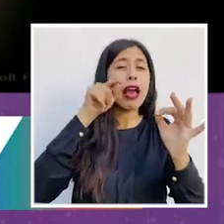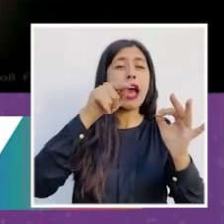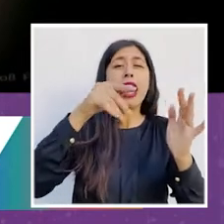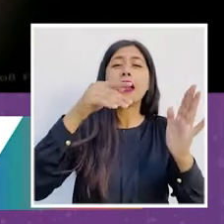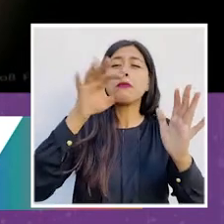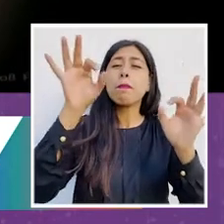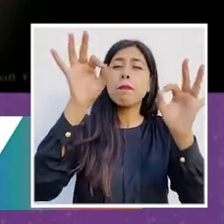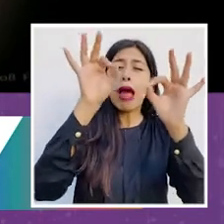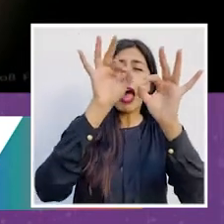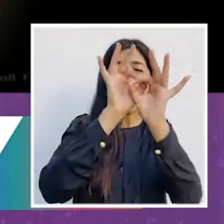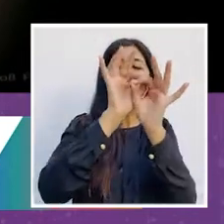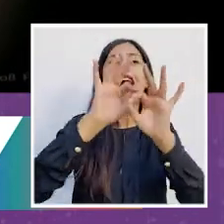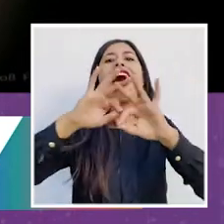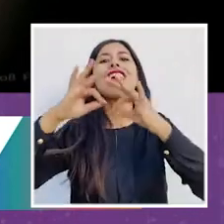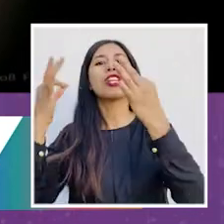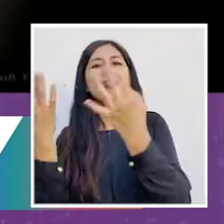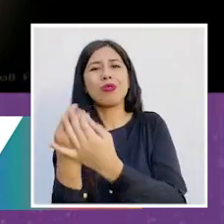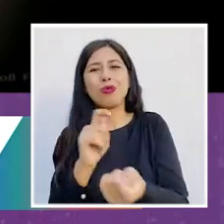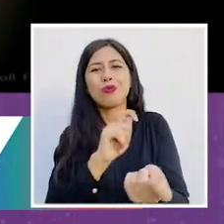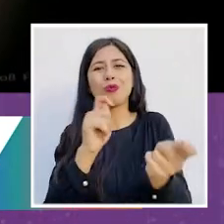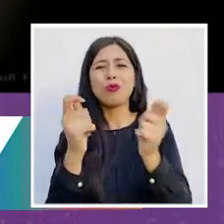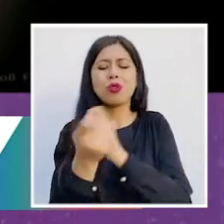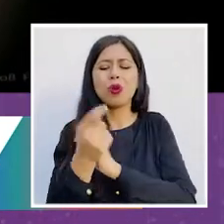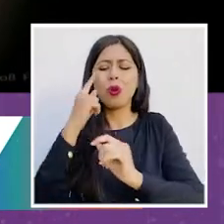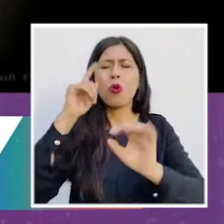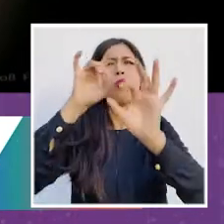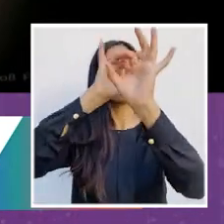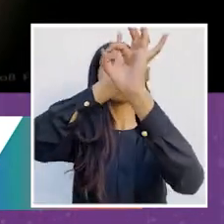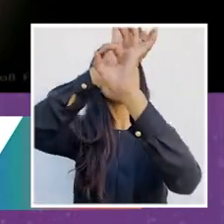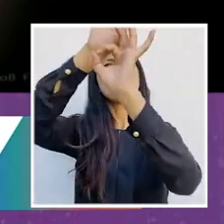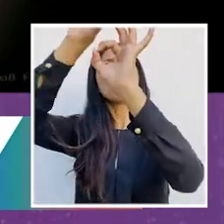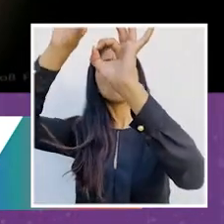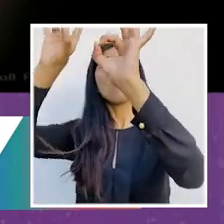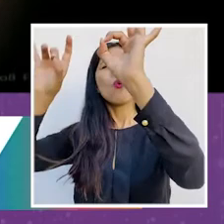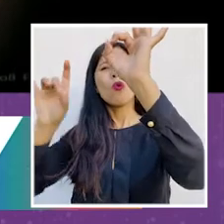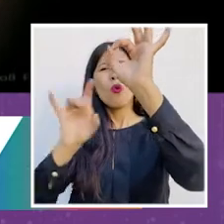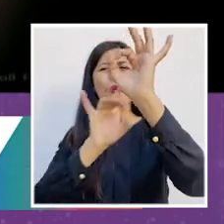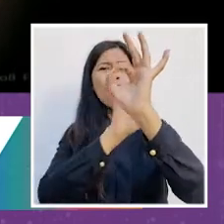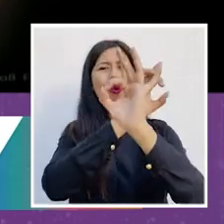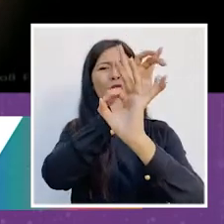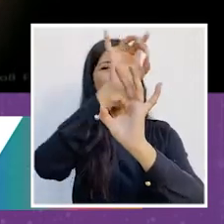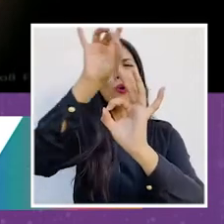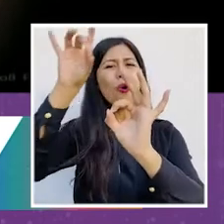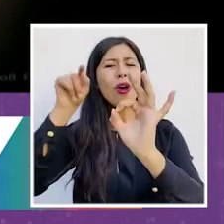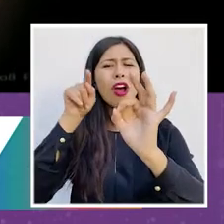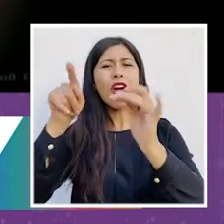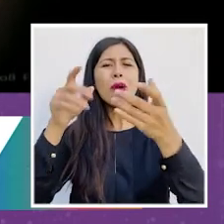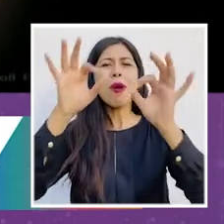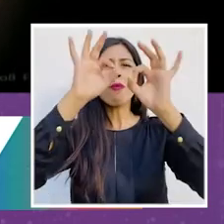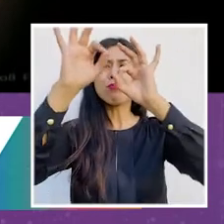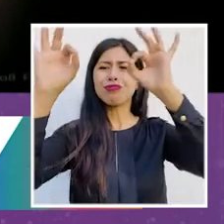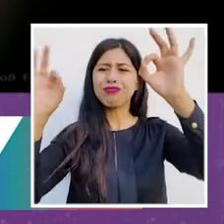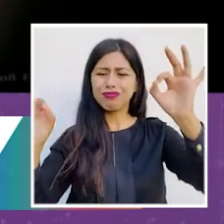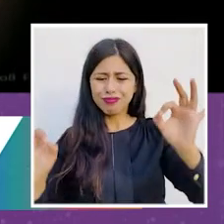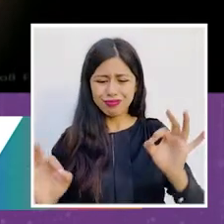y la totalidad. Que es lo que vemos, una serie de puntos brillantes que forman una especie de collar de perlas.